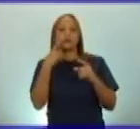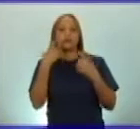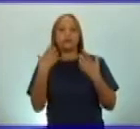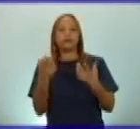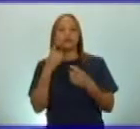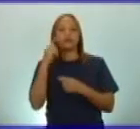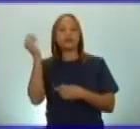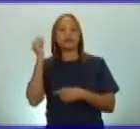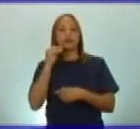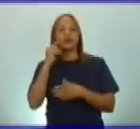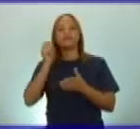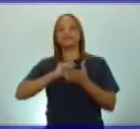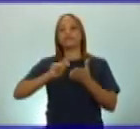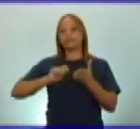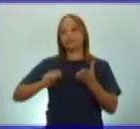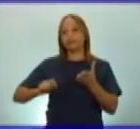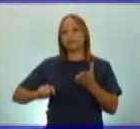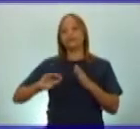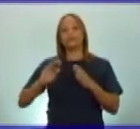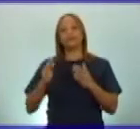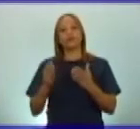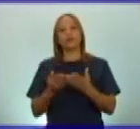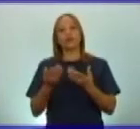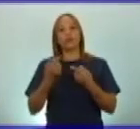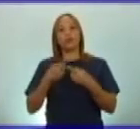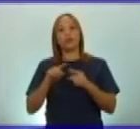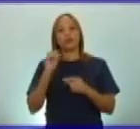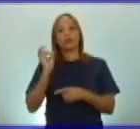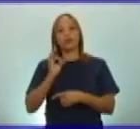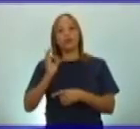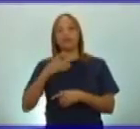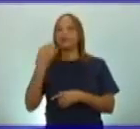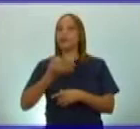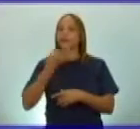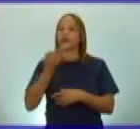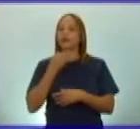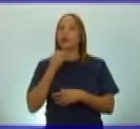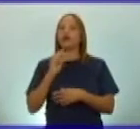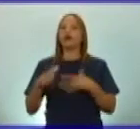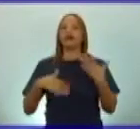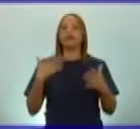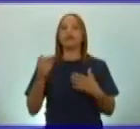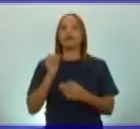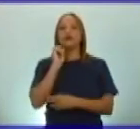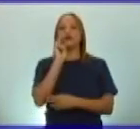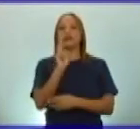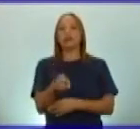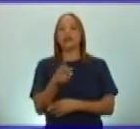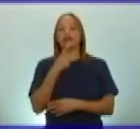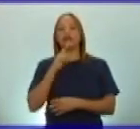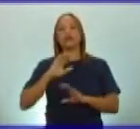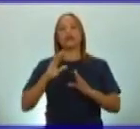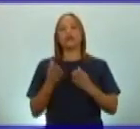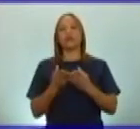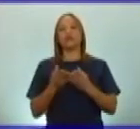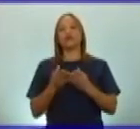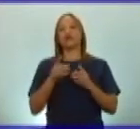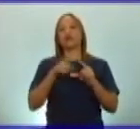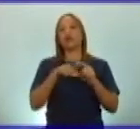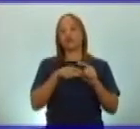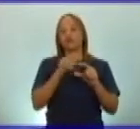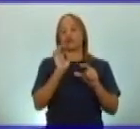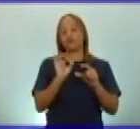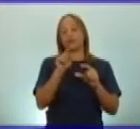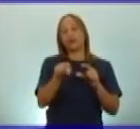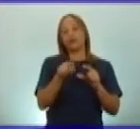usted lo anote en su libreta, porque como siempre le digo, las actividades orientadas van a estar en función de estos contenidos. Solamente se los menciono